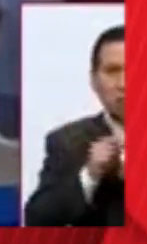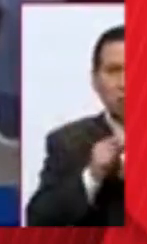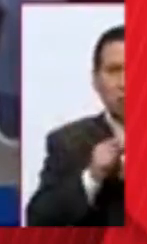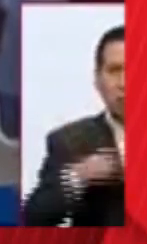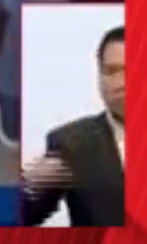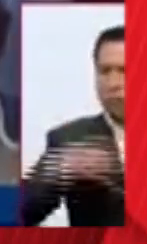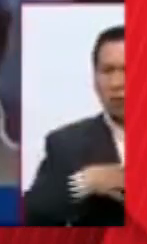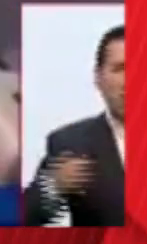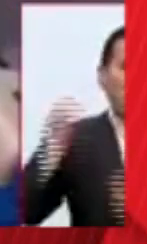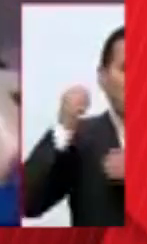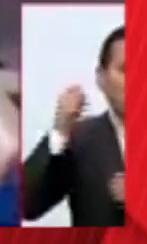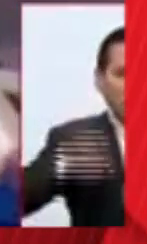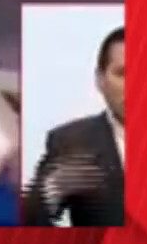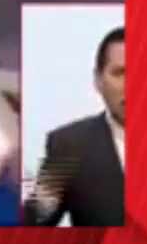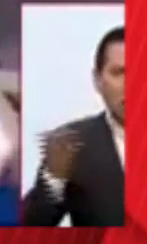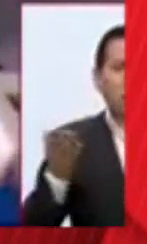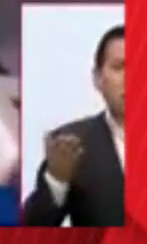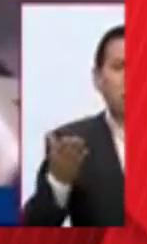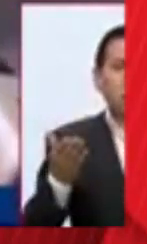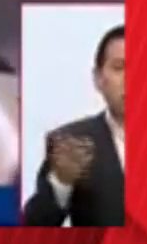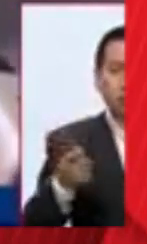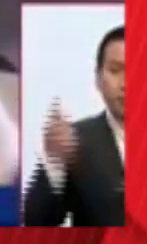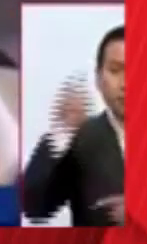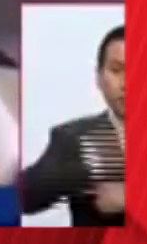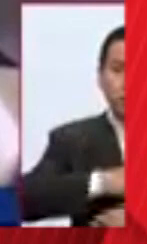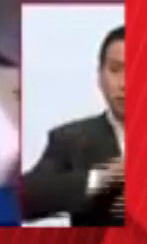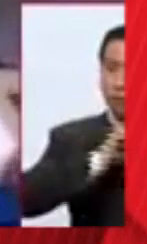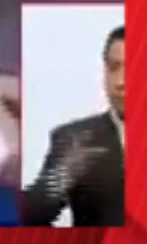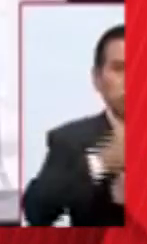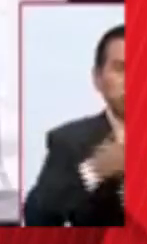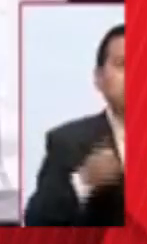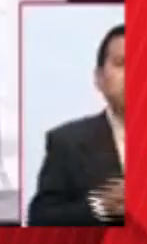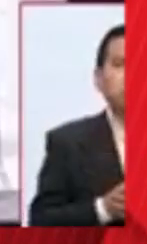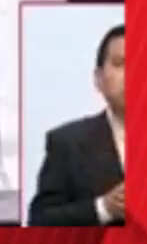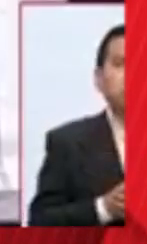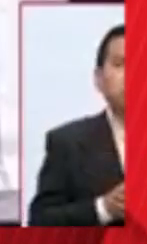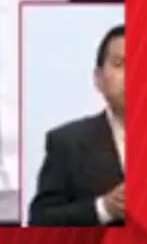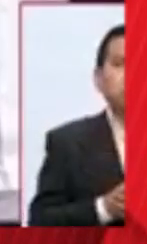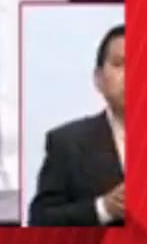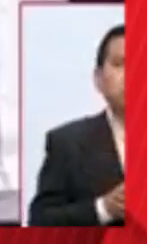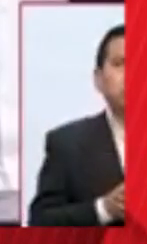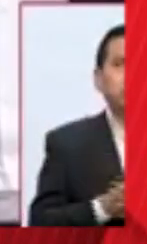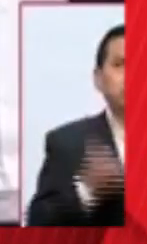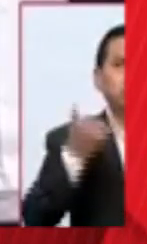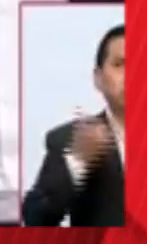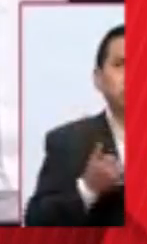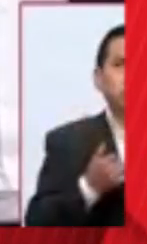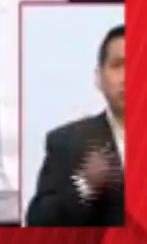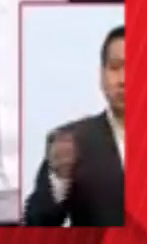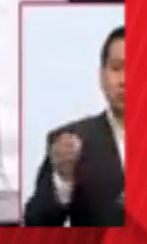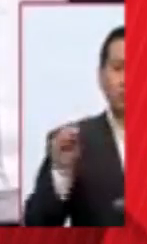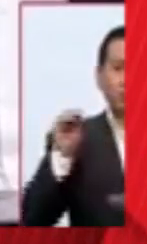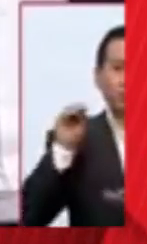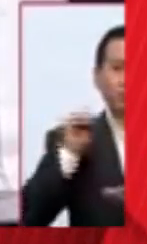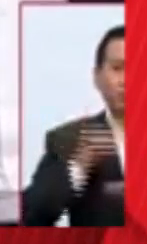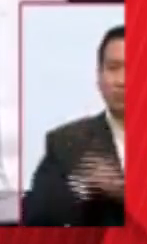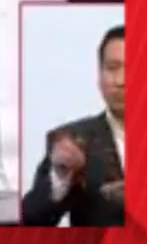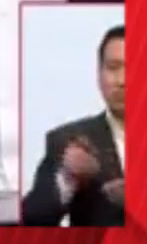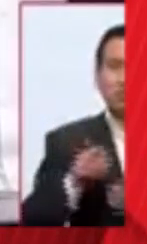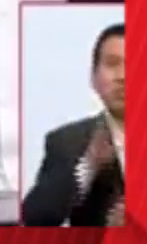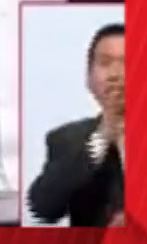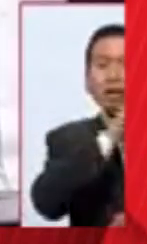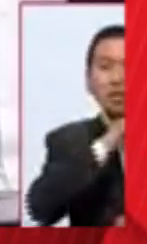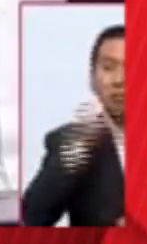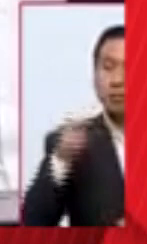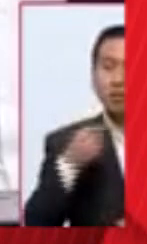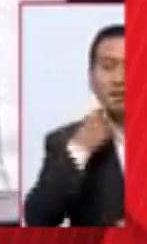de la intervención del expresidente Evo Morales. Hoy en un blog, Carlos Mesa